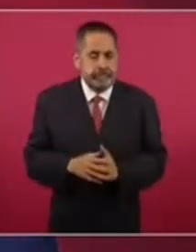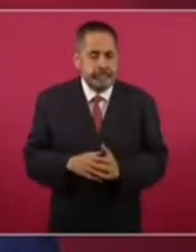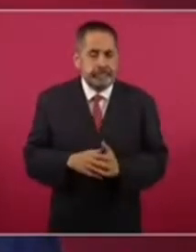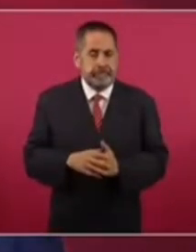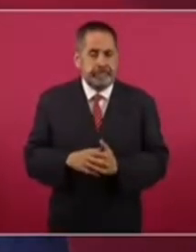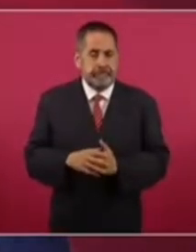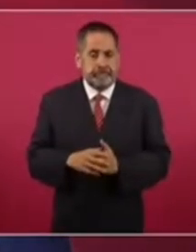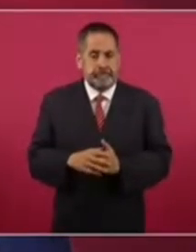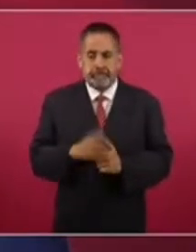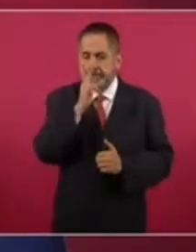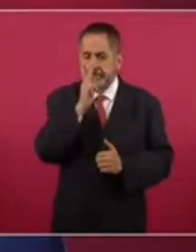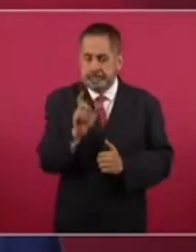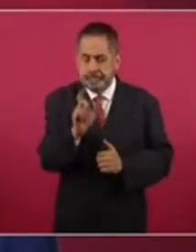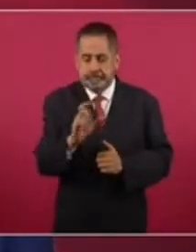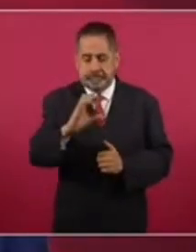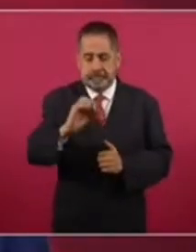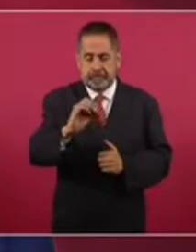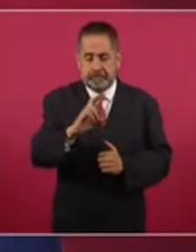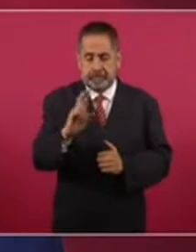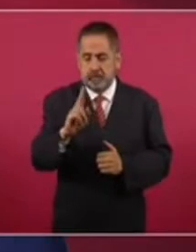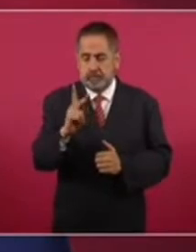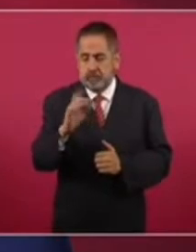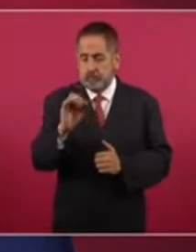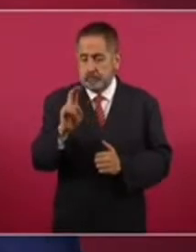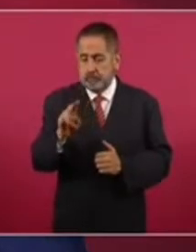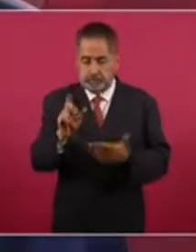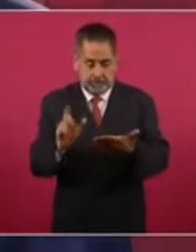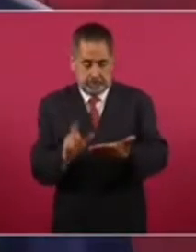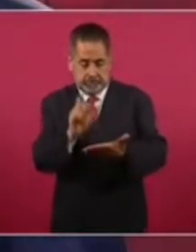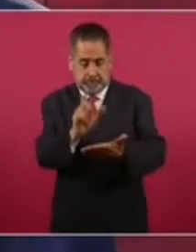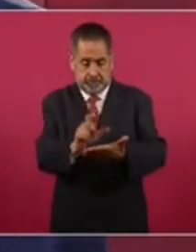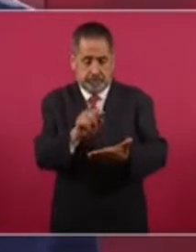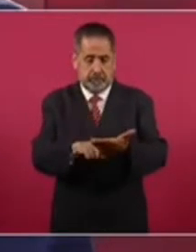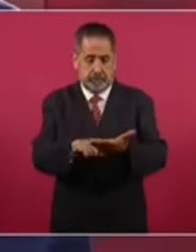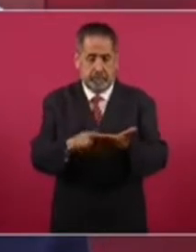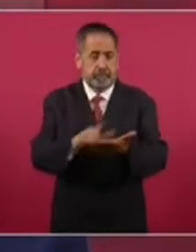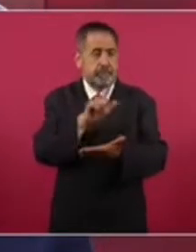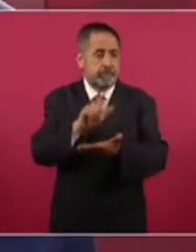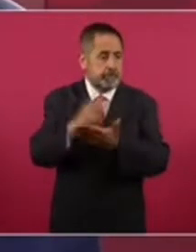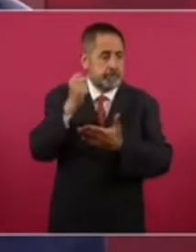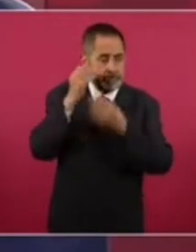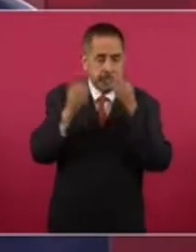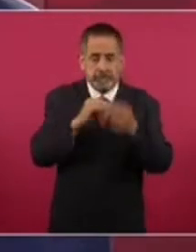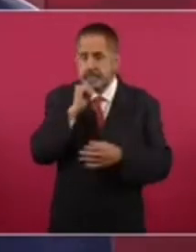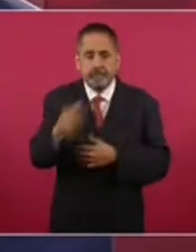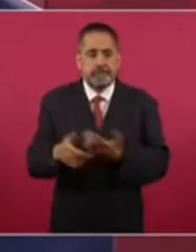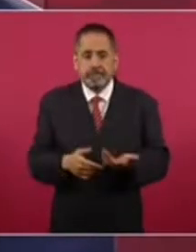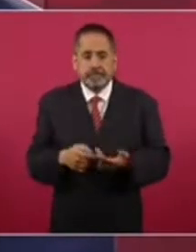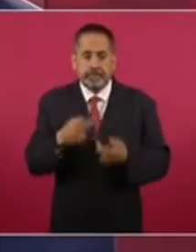la palabra corrupción, no aparecía ni siquiera en el discurso.